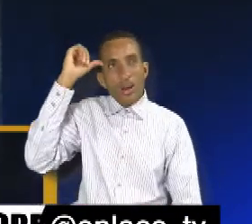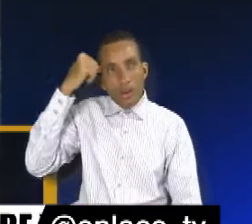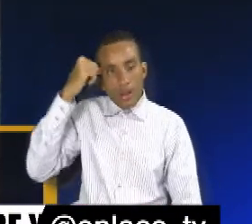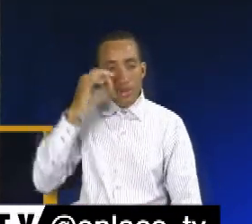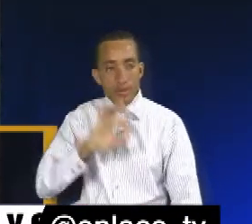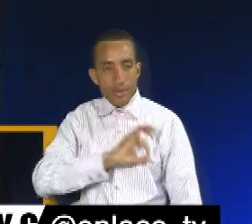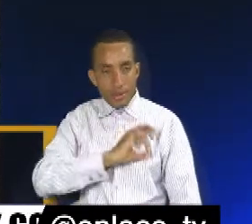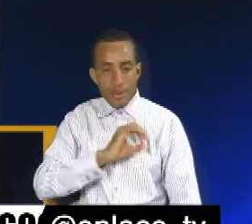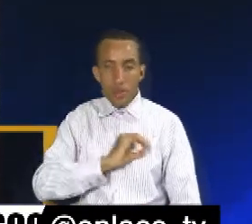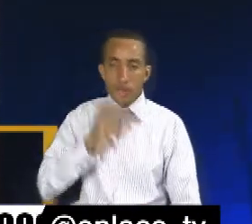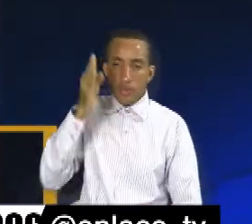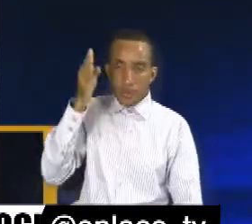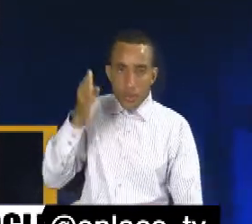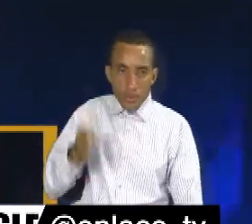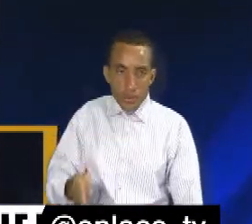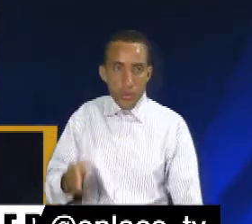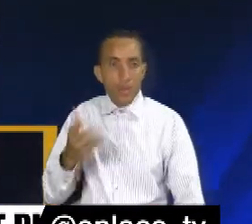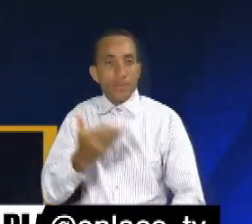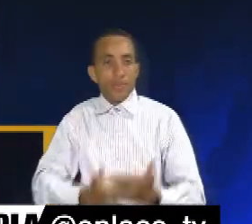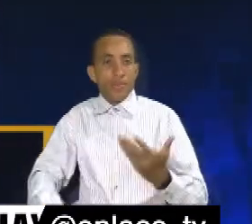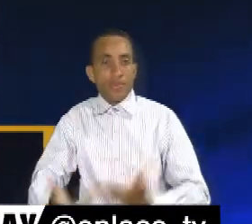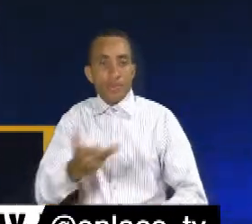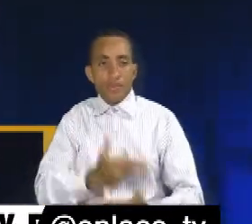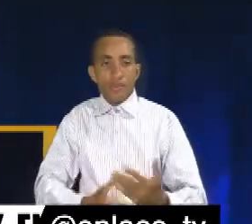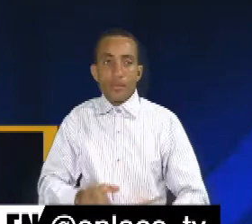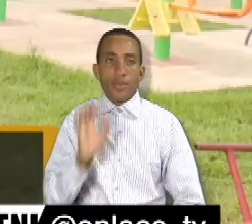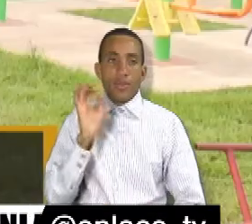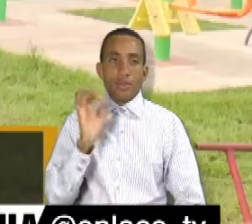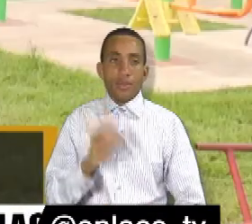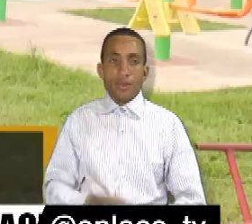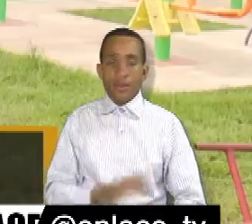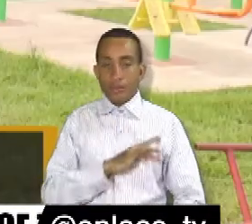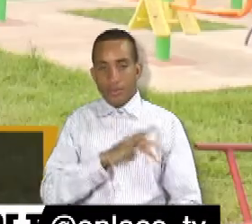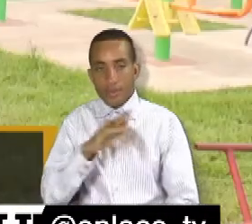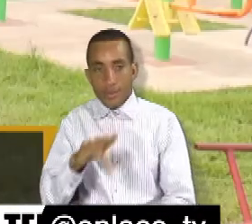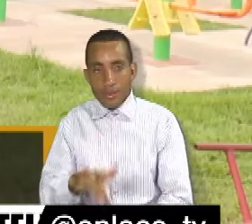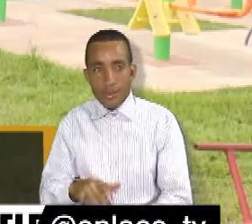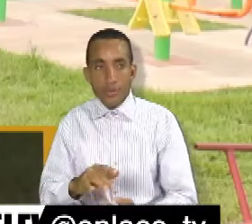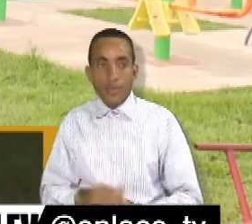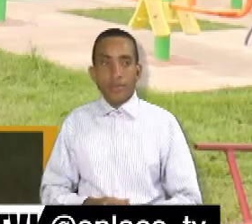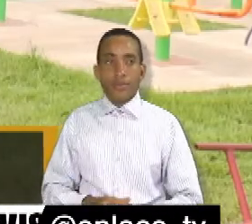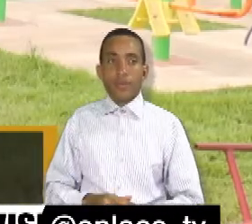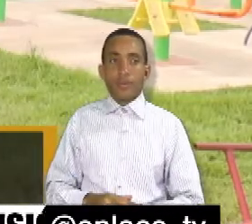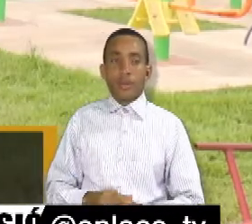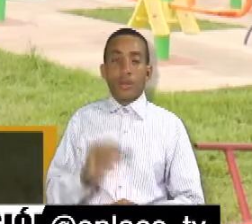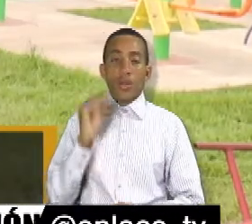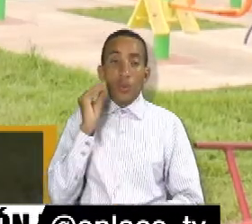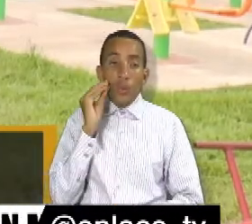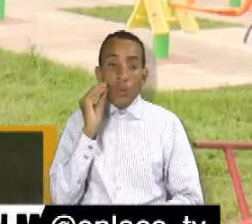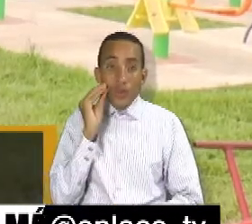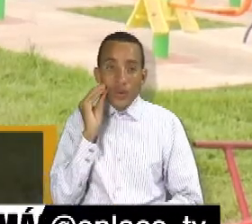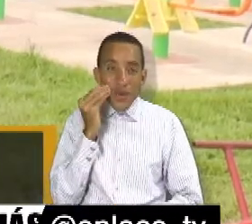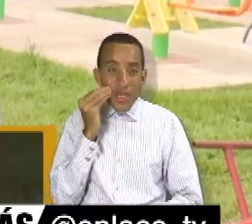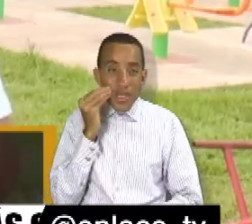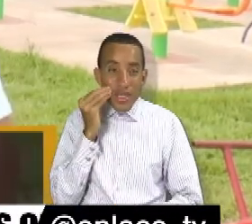convivir y compartir con estas personas que siempre esperan su visita. Una abuelita en el Cristo Petrolero iba con una niña